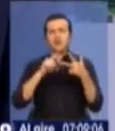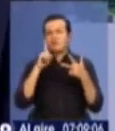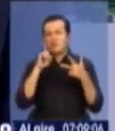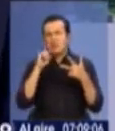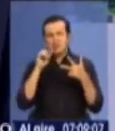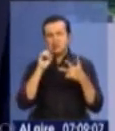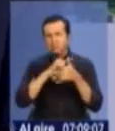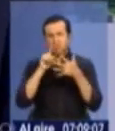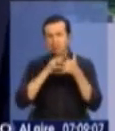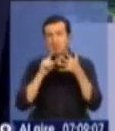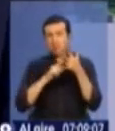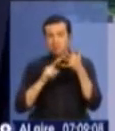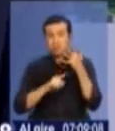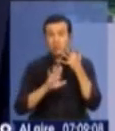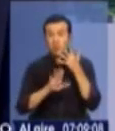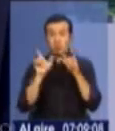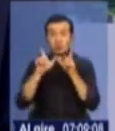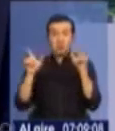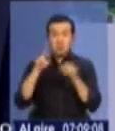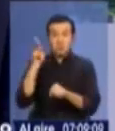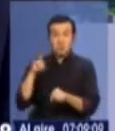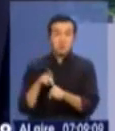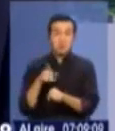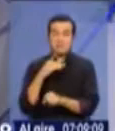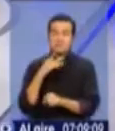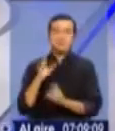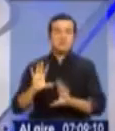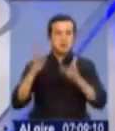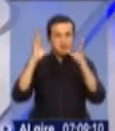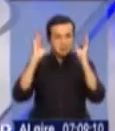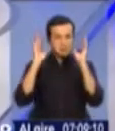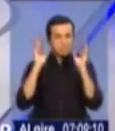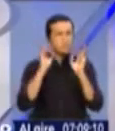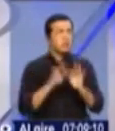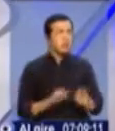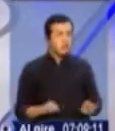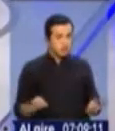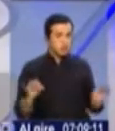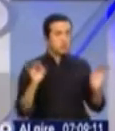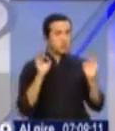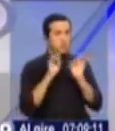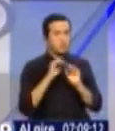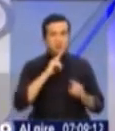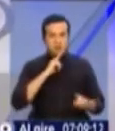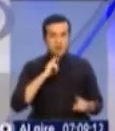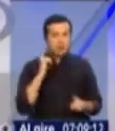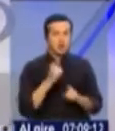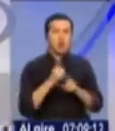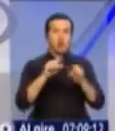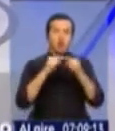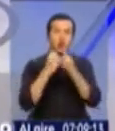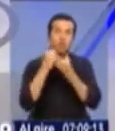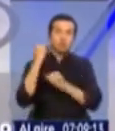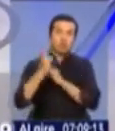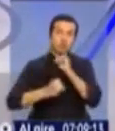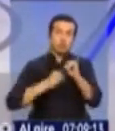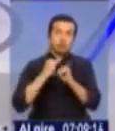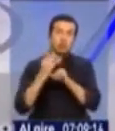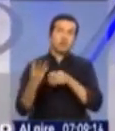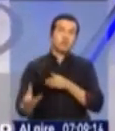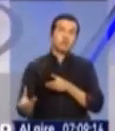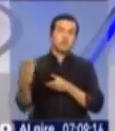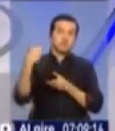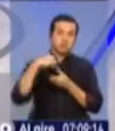para que el festival salga bien y eso es importante no sólo que vengan grupos de afuera y por lo que me menciona ministro